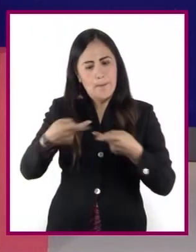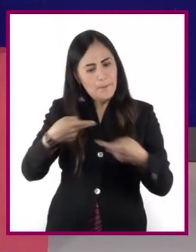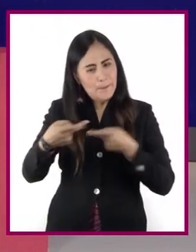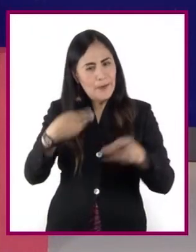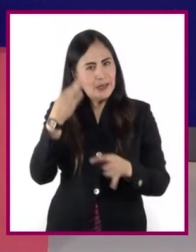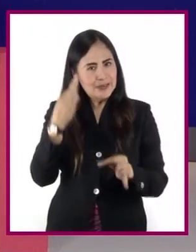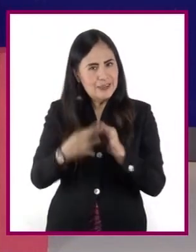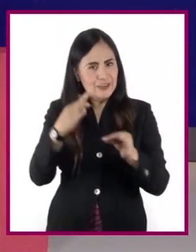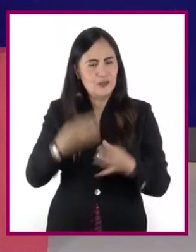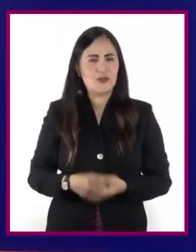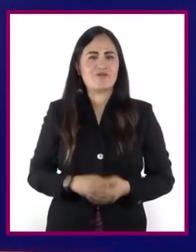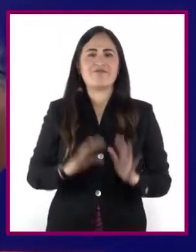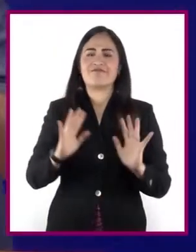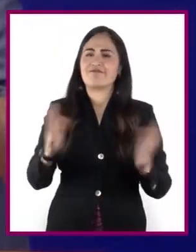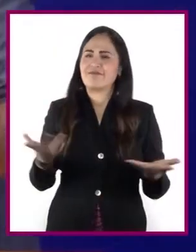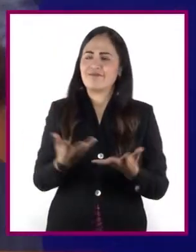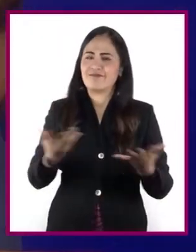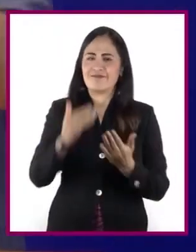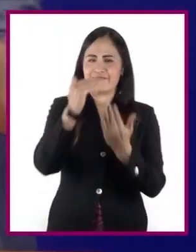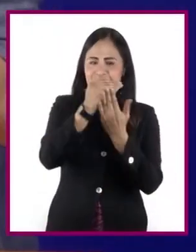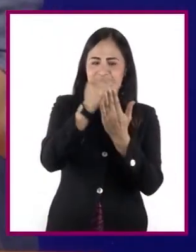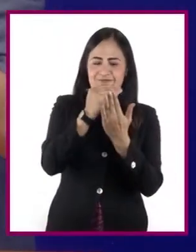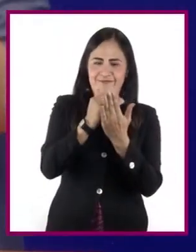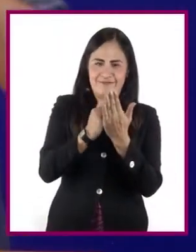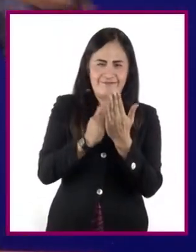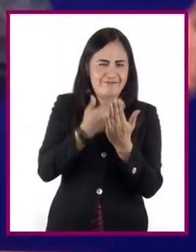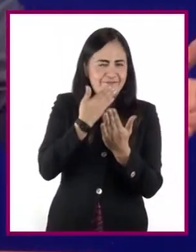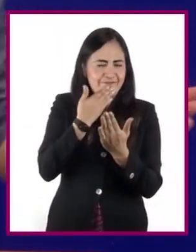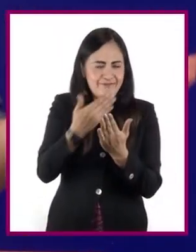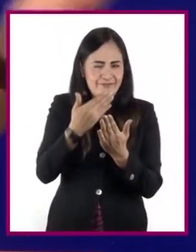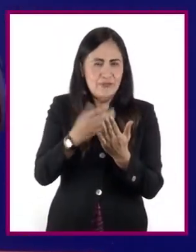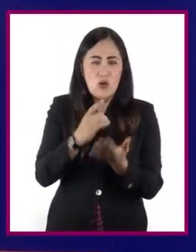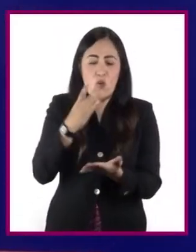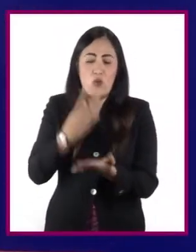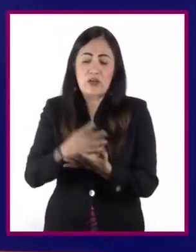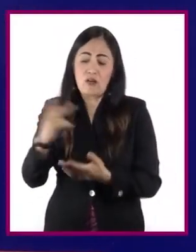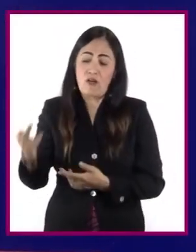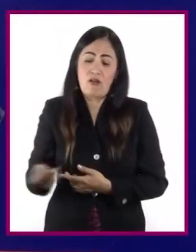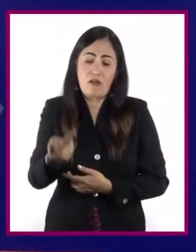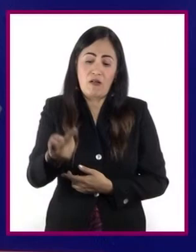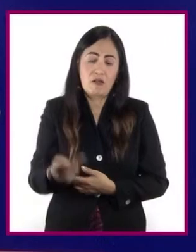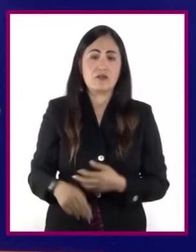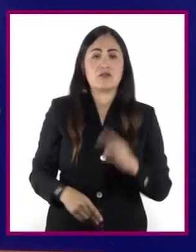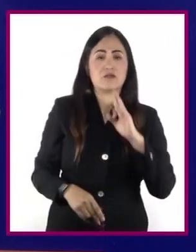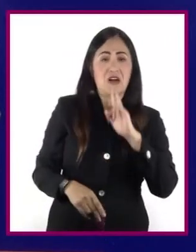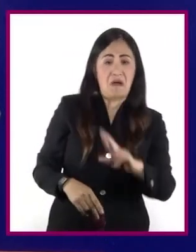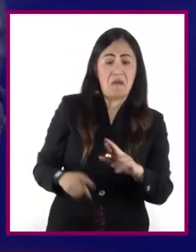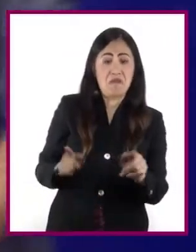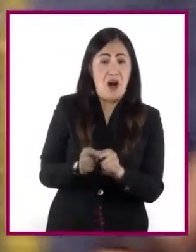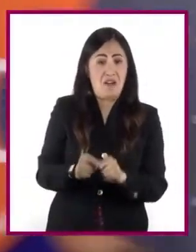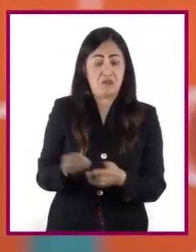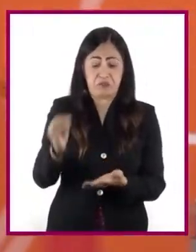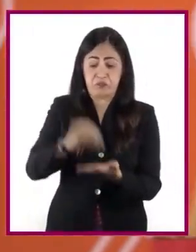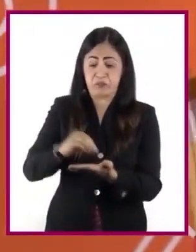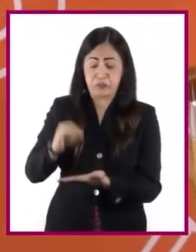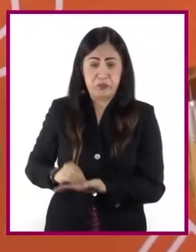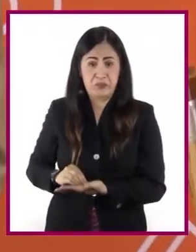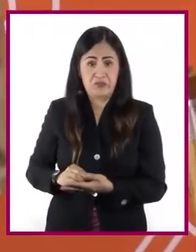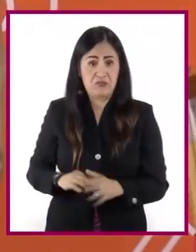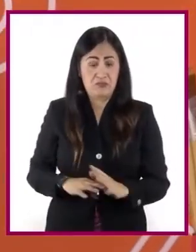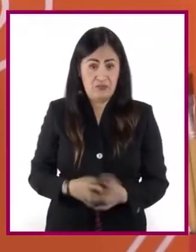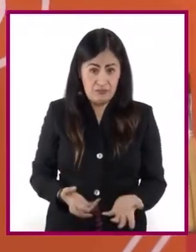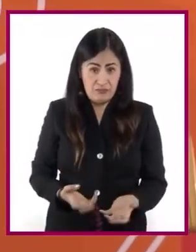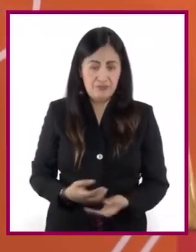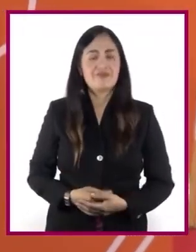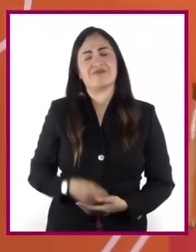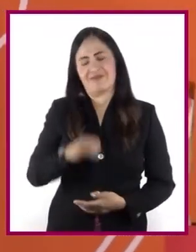y estructurarlos de mejor manera y no solo con pregunta y respuesta. ¿Verdad, profesor? Así es.